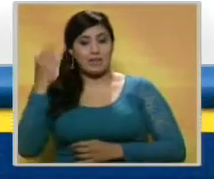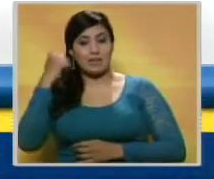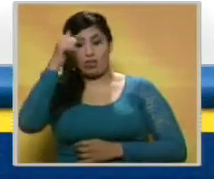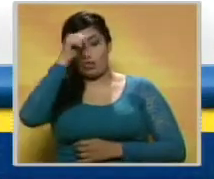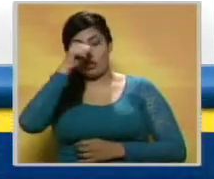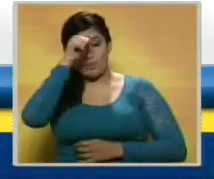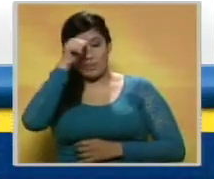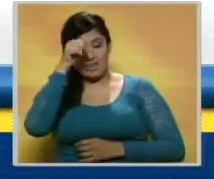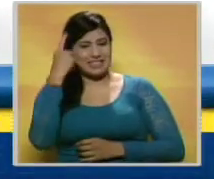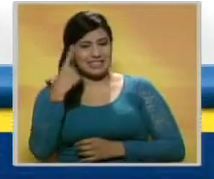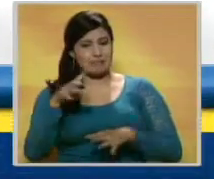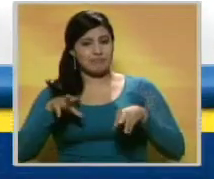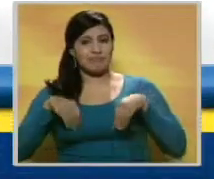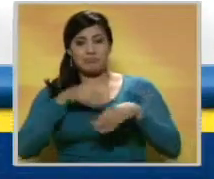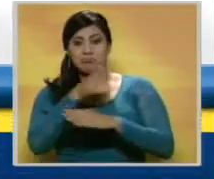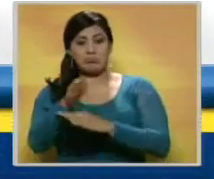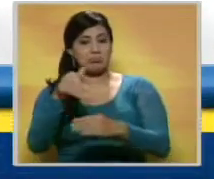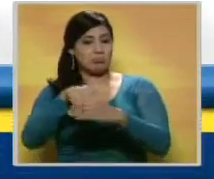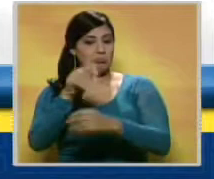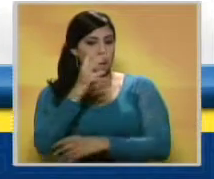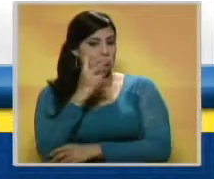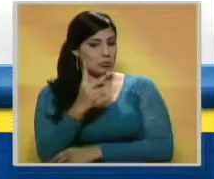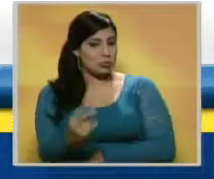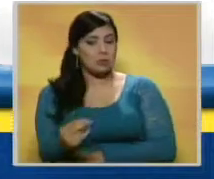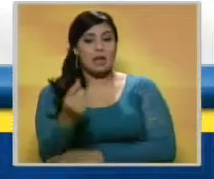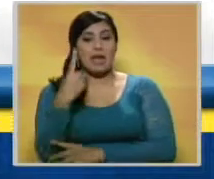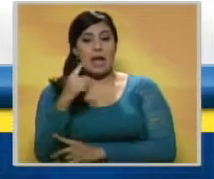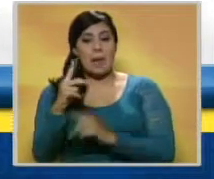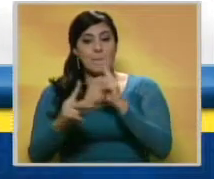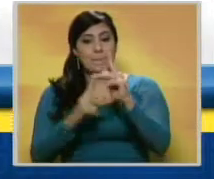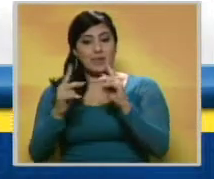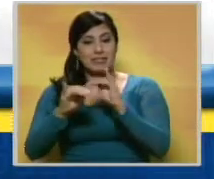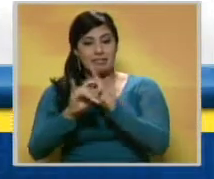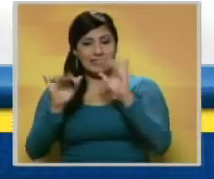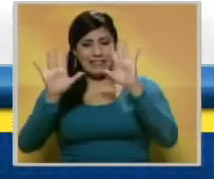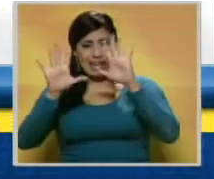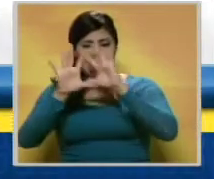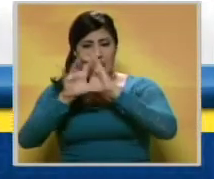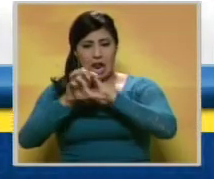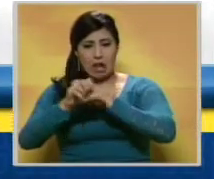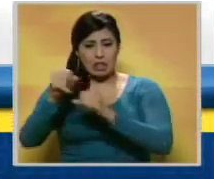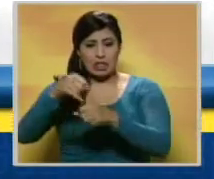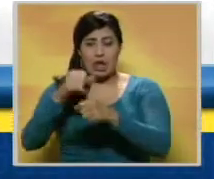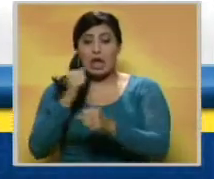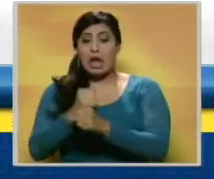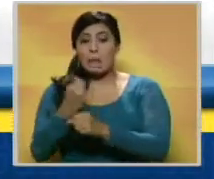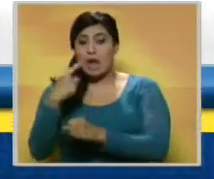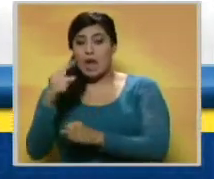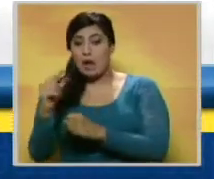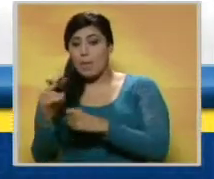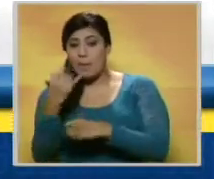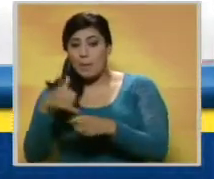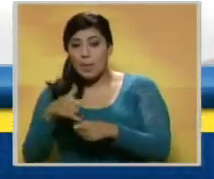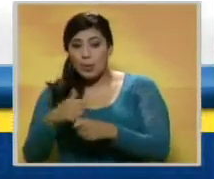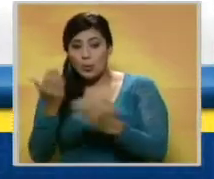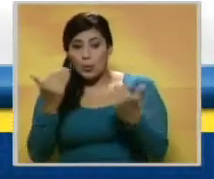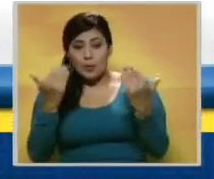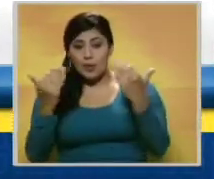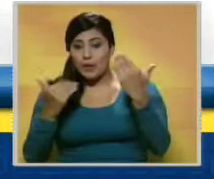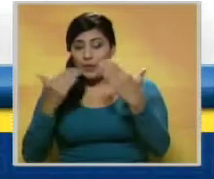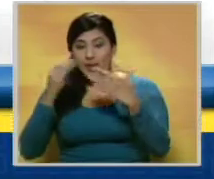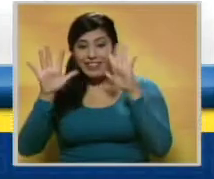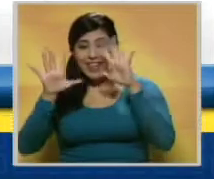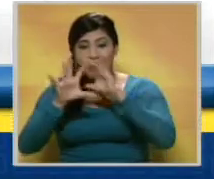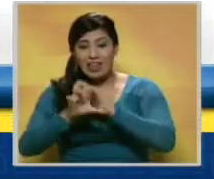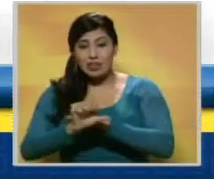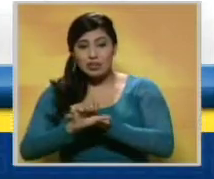reinó allí, fue la abstención, tanto que tuvieron que extender el proceso hasta las 10 de la noche para ver de dónde sacaban a la gente, para que sacaran